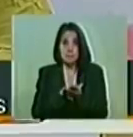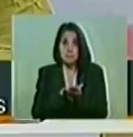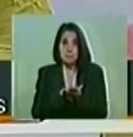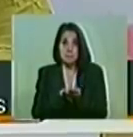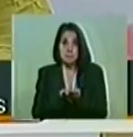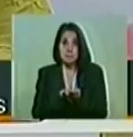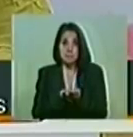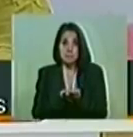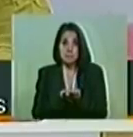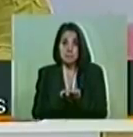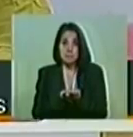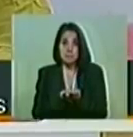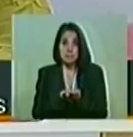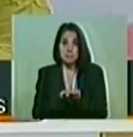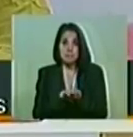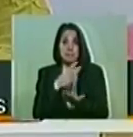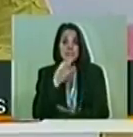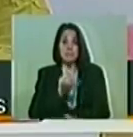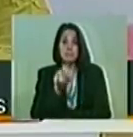Eso causó